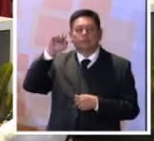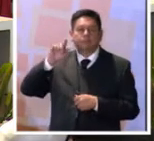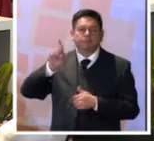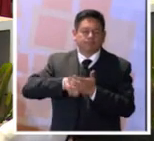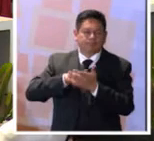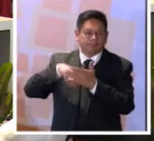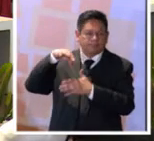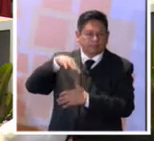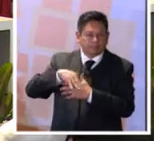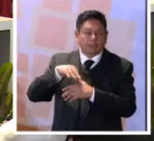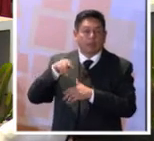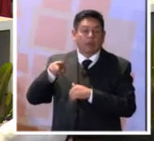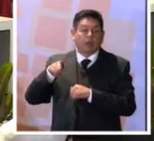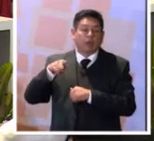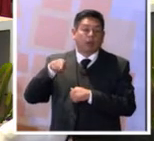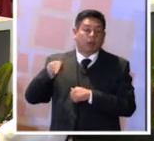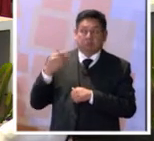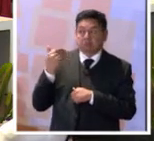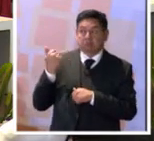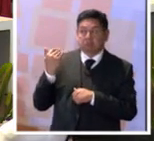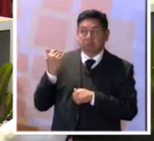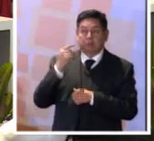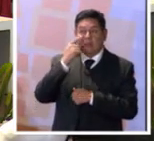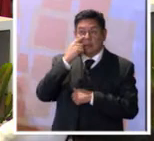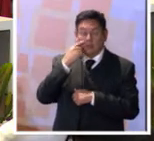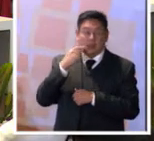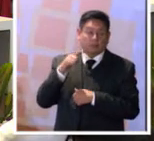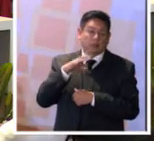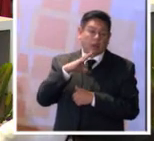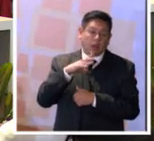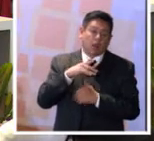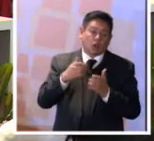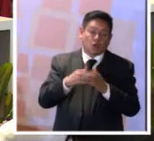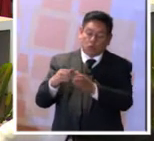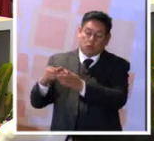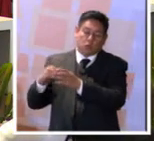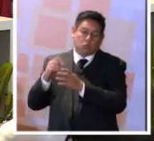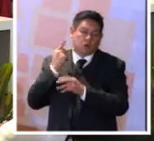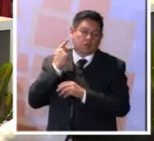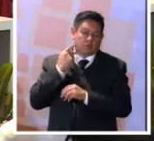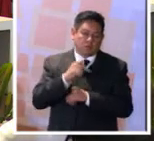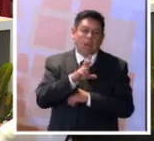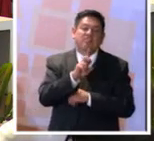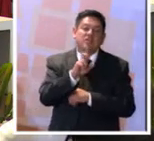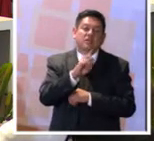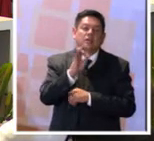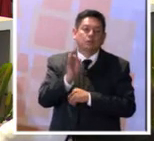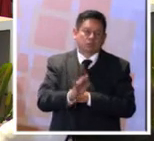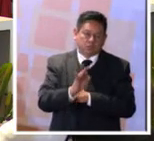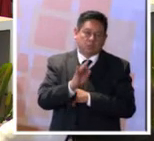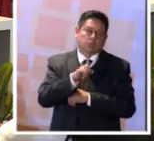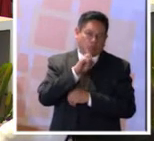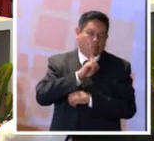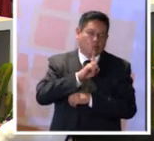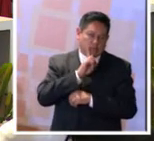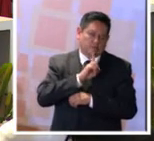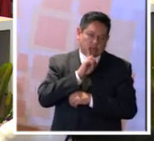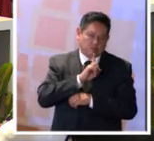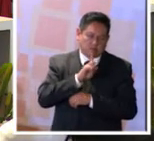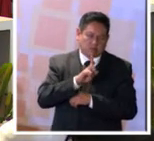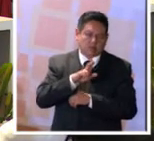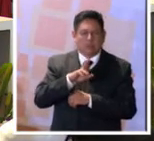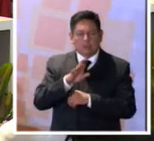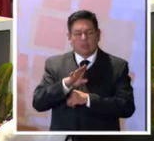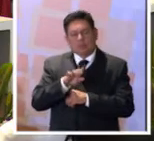intentó oficializar, nosotros hasta ahora tuvimos ley de cuotas, ¿no? Un 30%, integrado por mínimo por mujeres, aunque